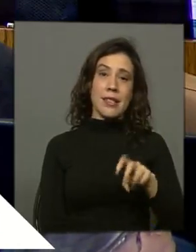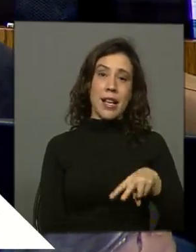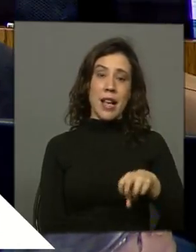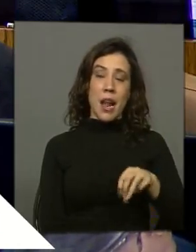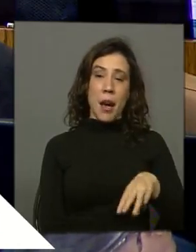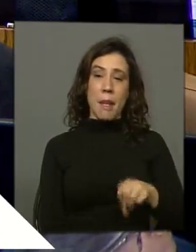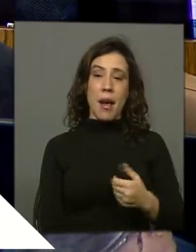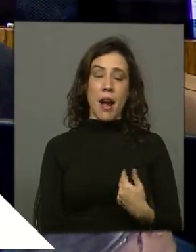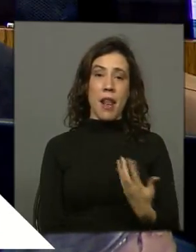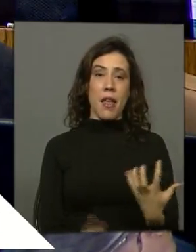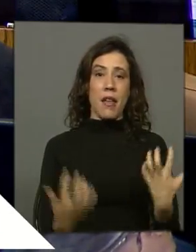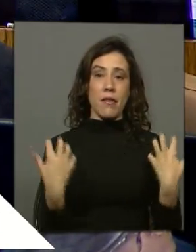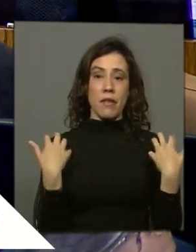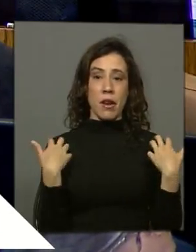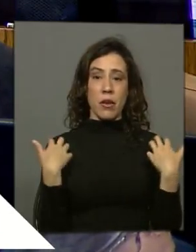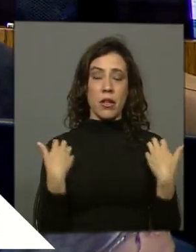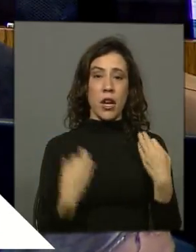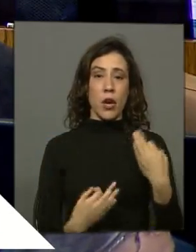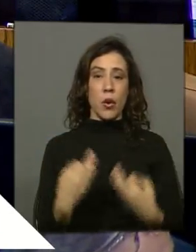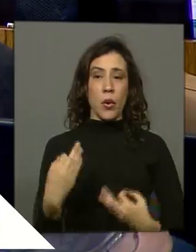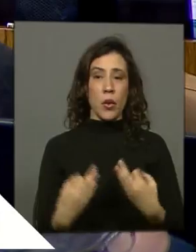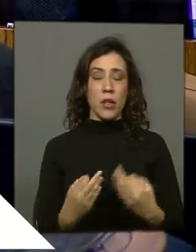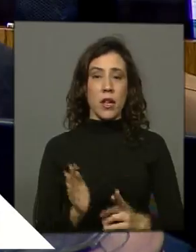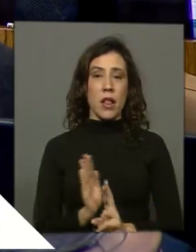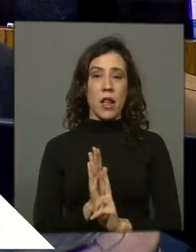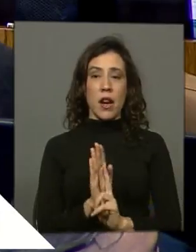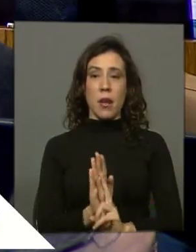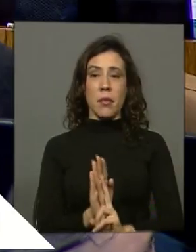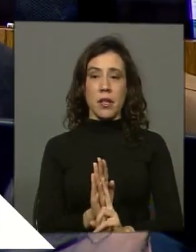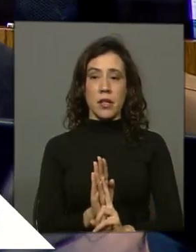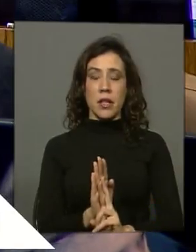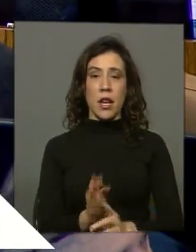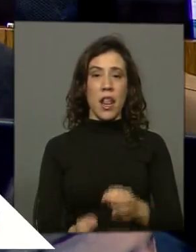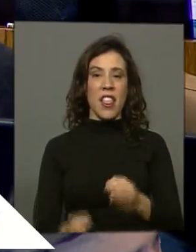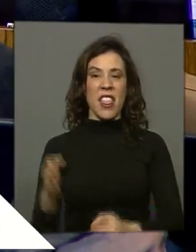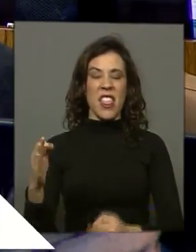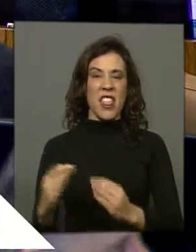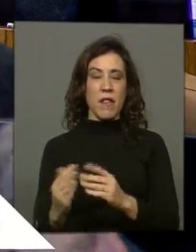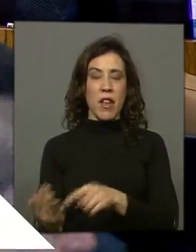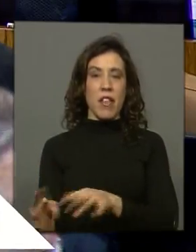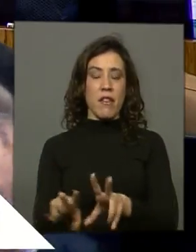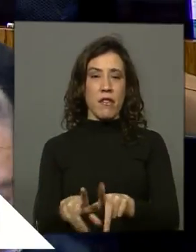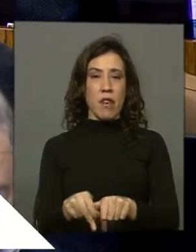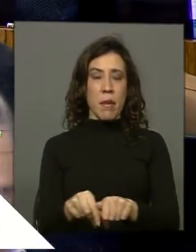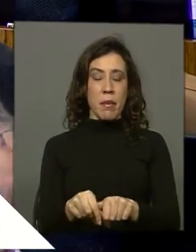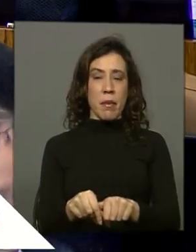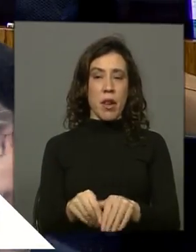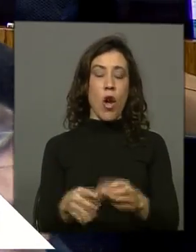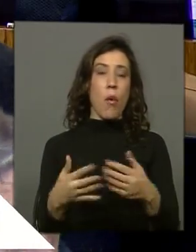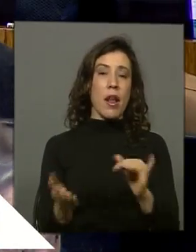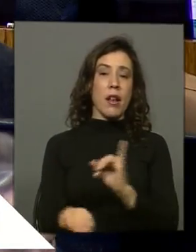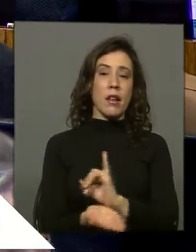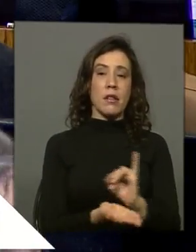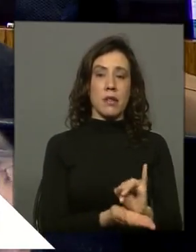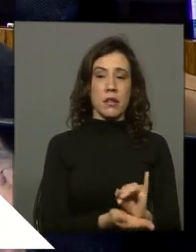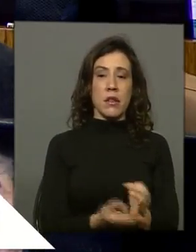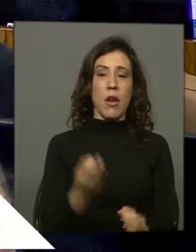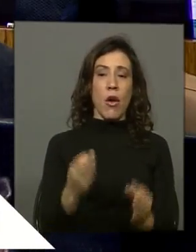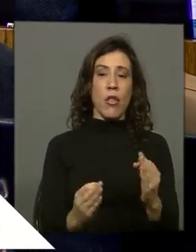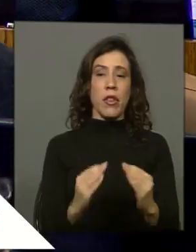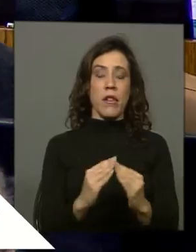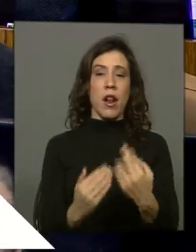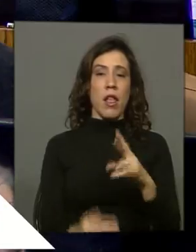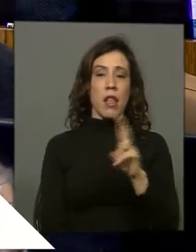se le otorgue facultades judiciales de representación ante los tribunales familia o ante cualquier organismo o cualquier tribunal